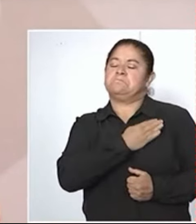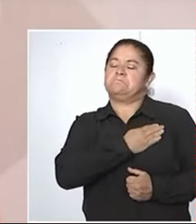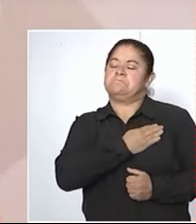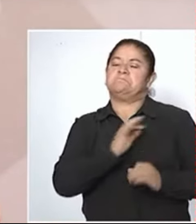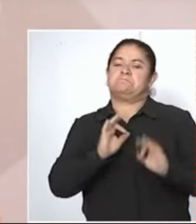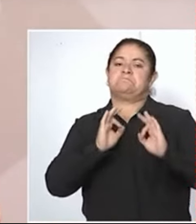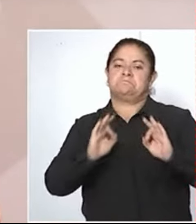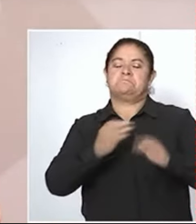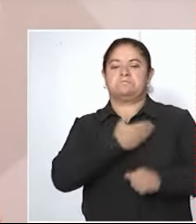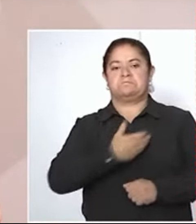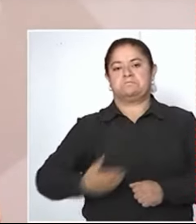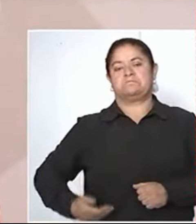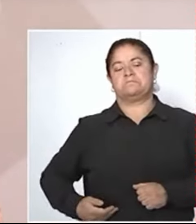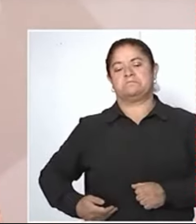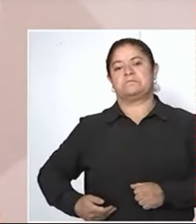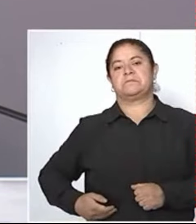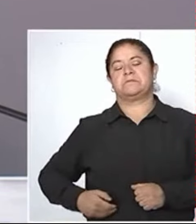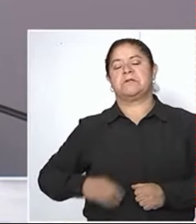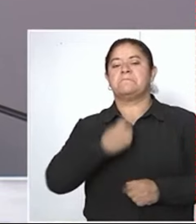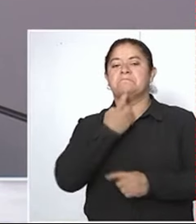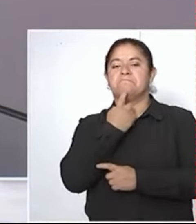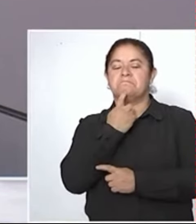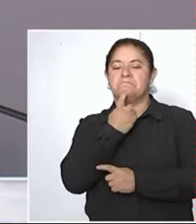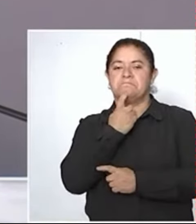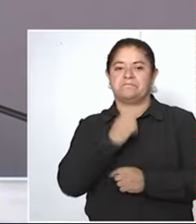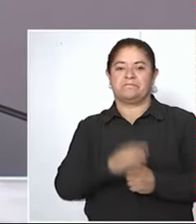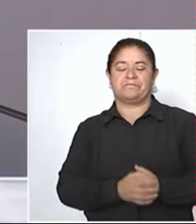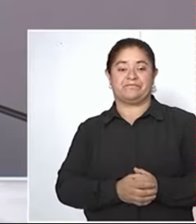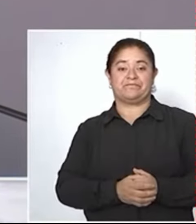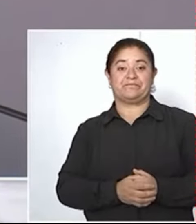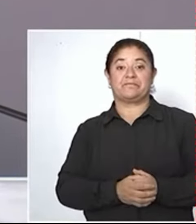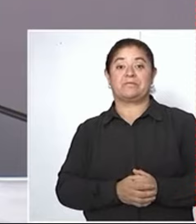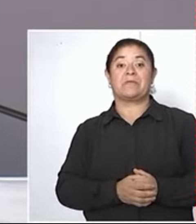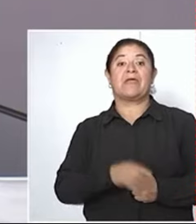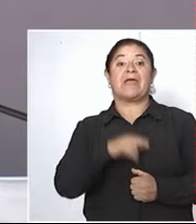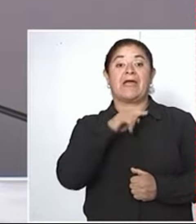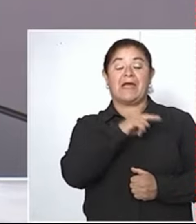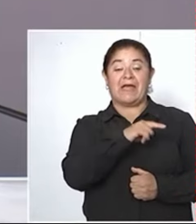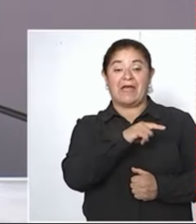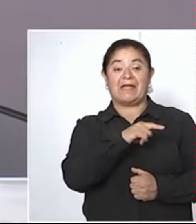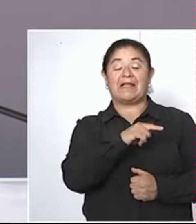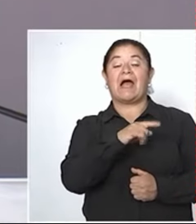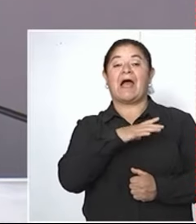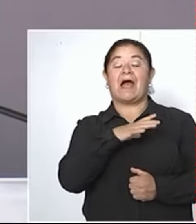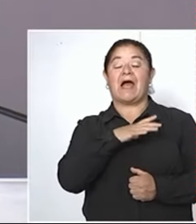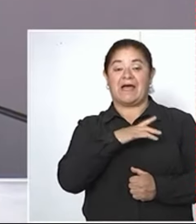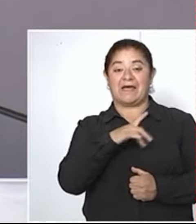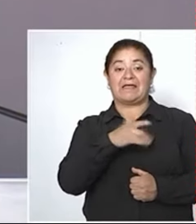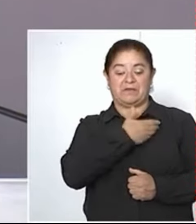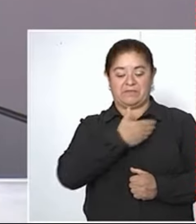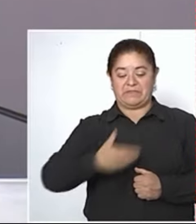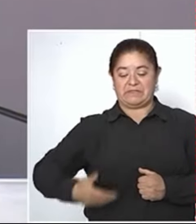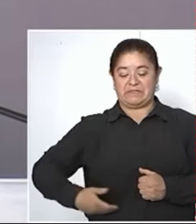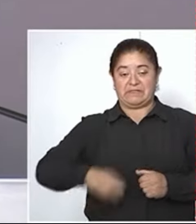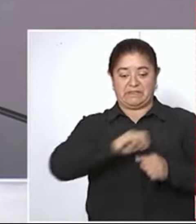presidente andrés manuel lópez obrador no sólo es el mejor presidente de méxico